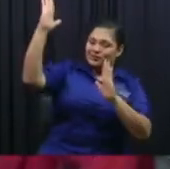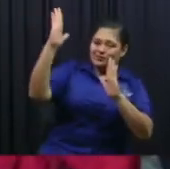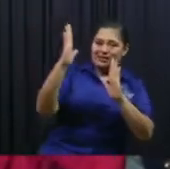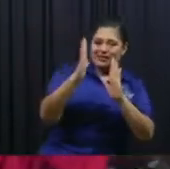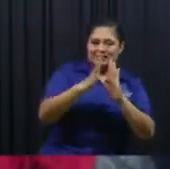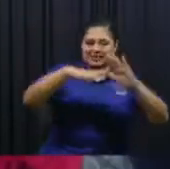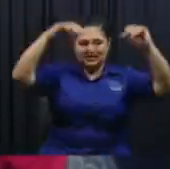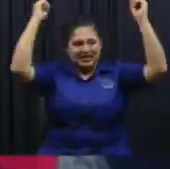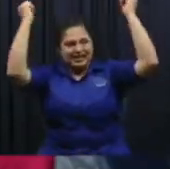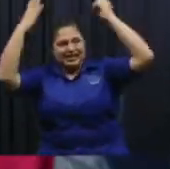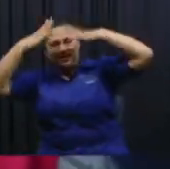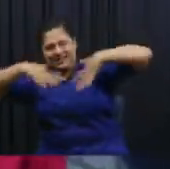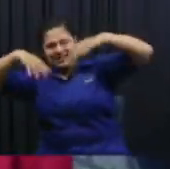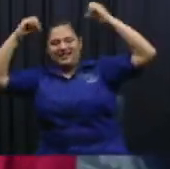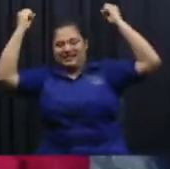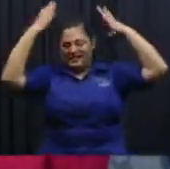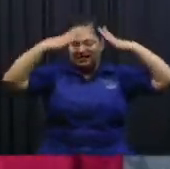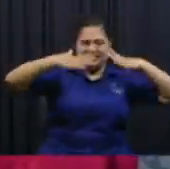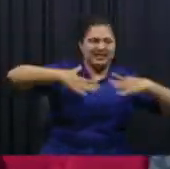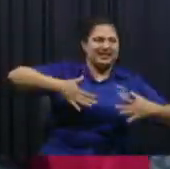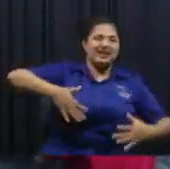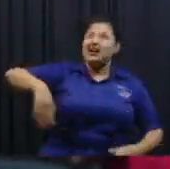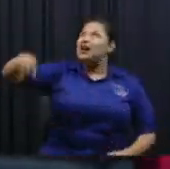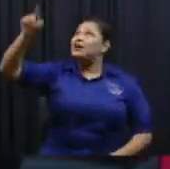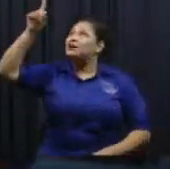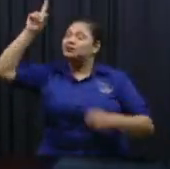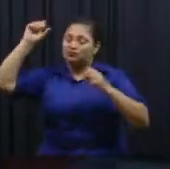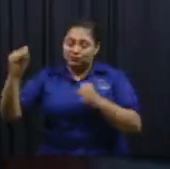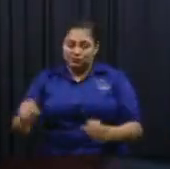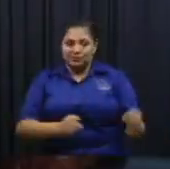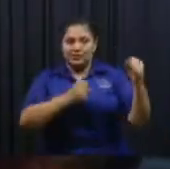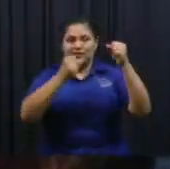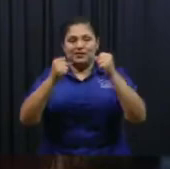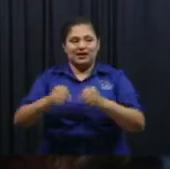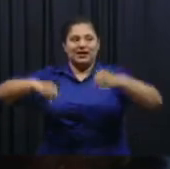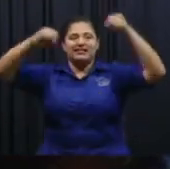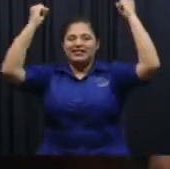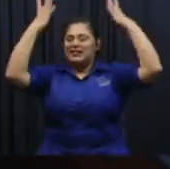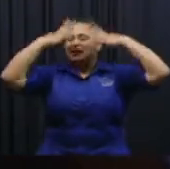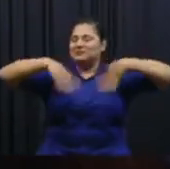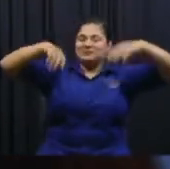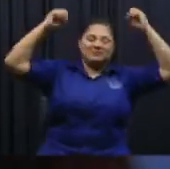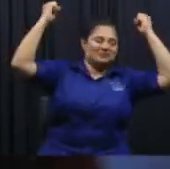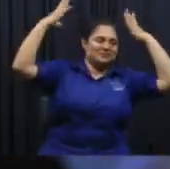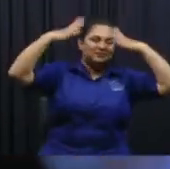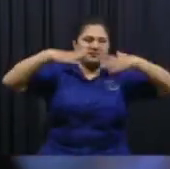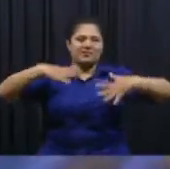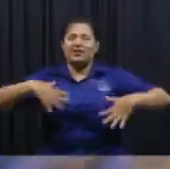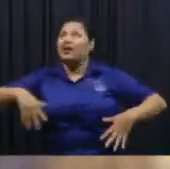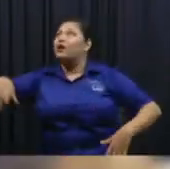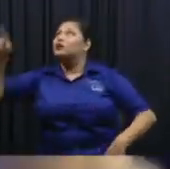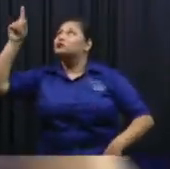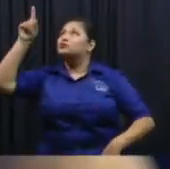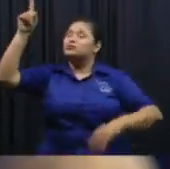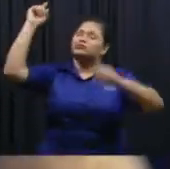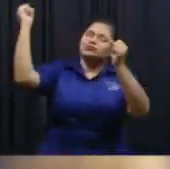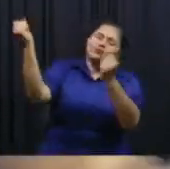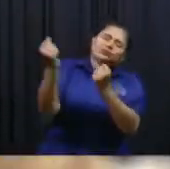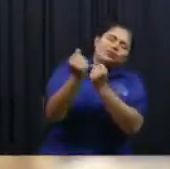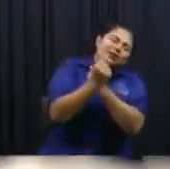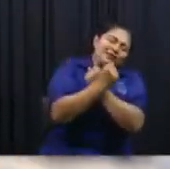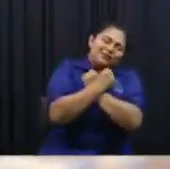con tu presencia lléname lléname con tu poder lléname lléname